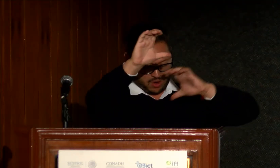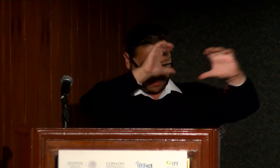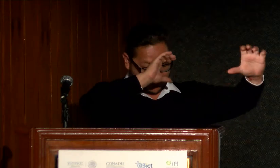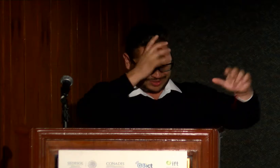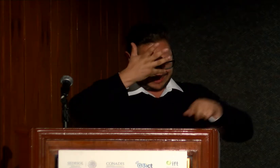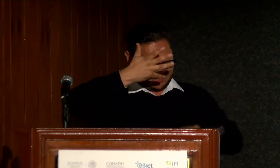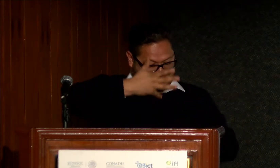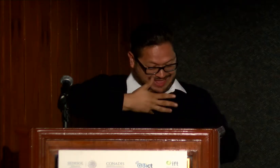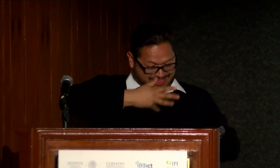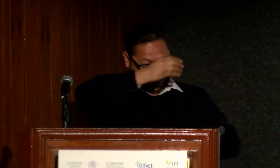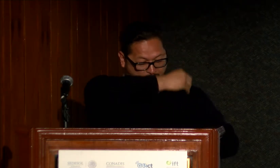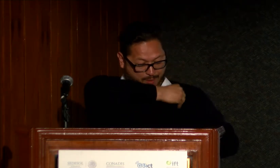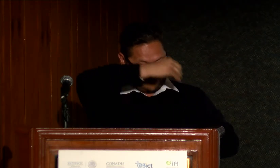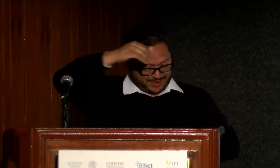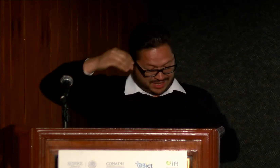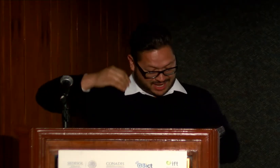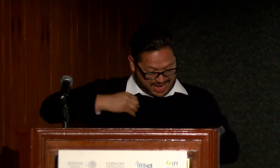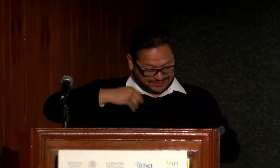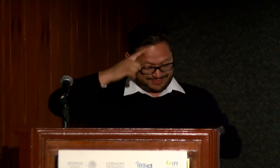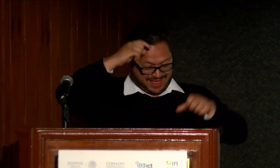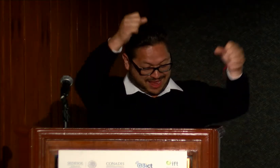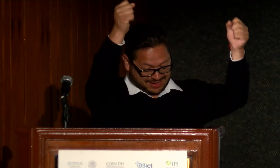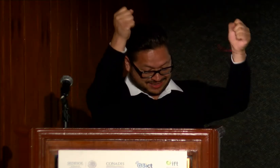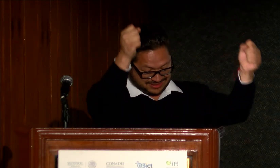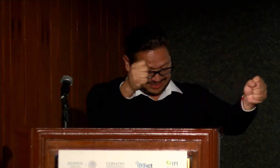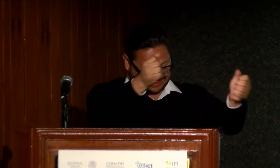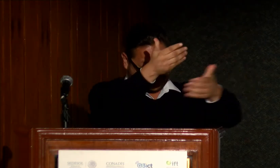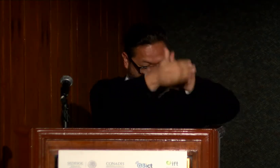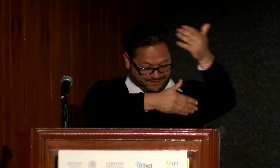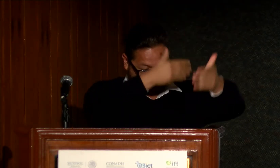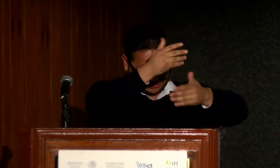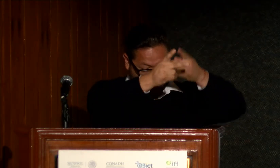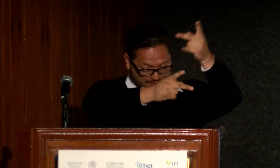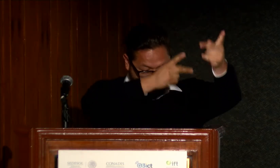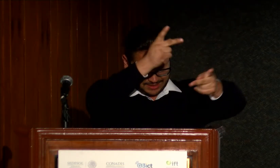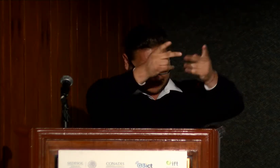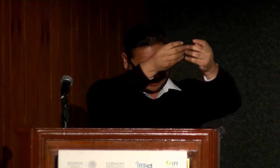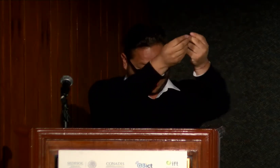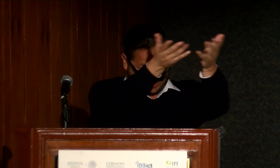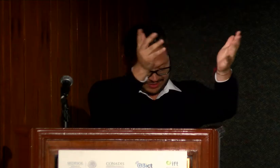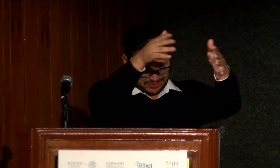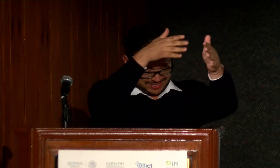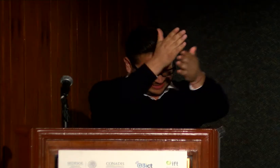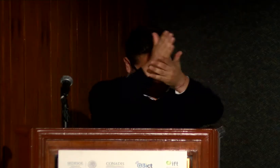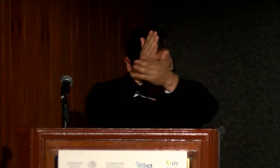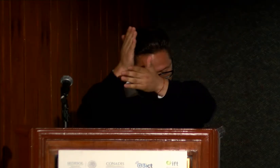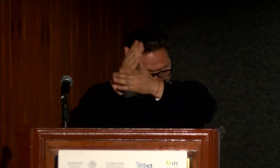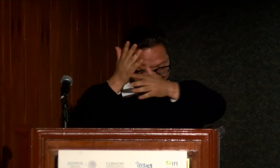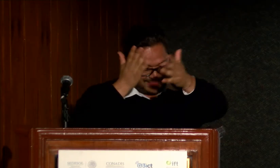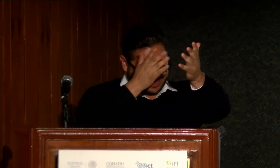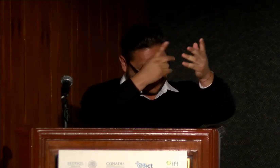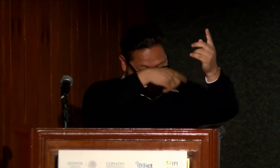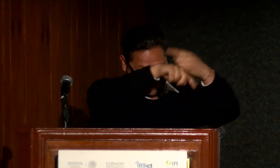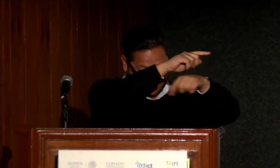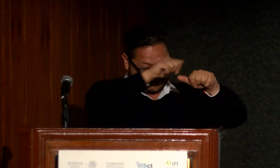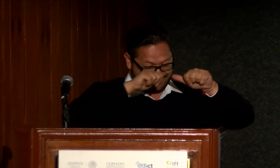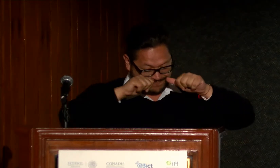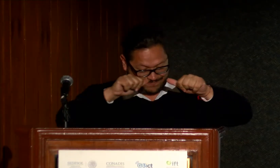autoridades que presentan los servicios de telecomunicaciones tendrán la obligación de garantizar que sus